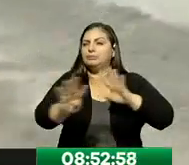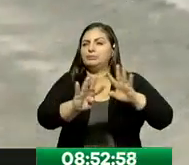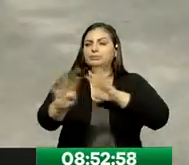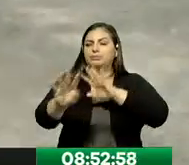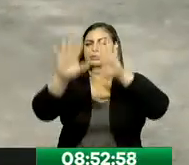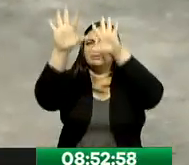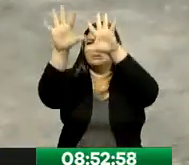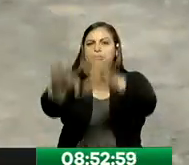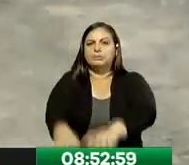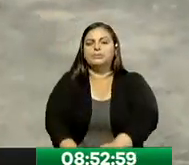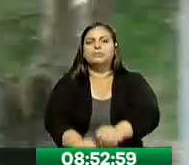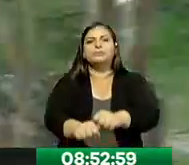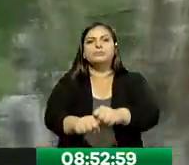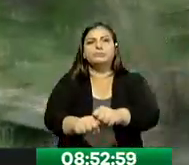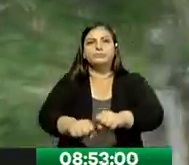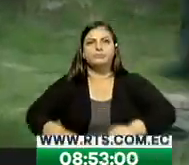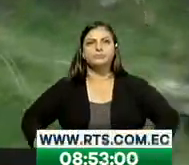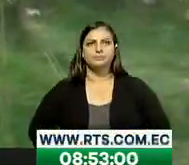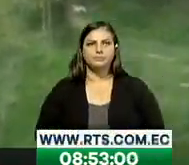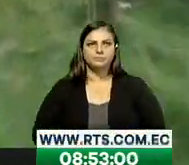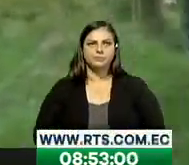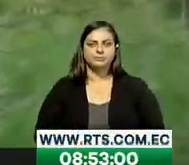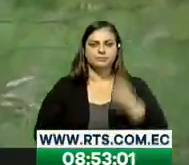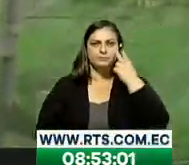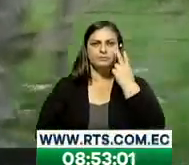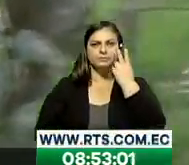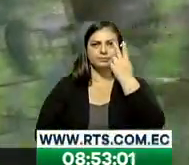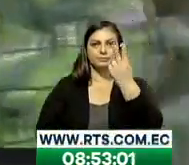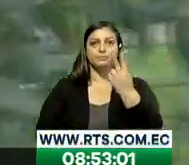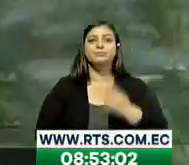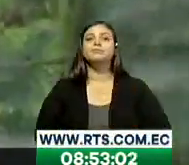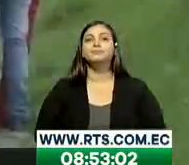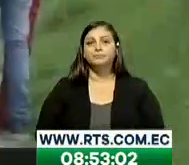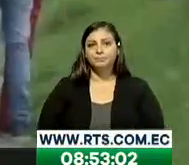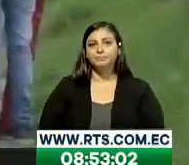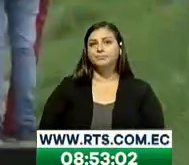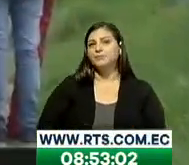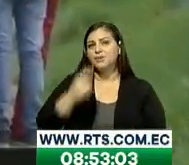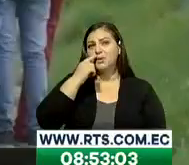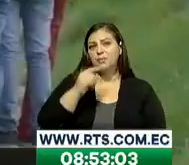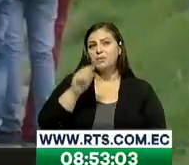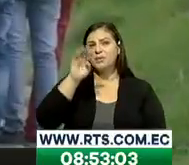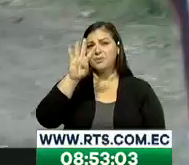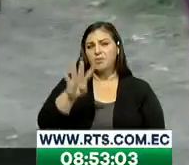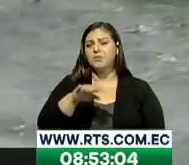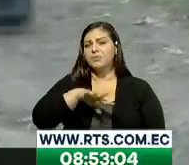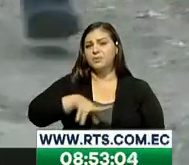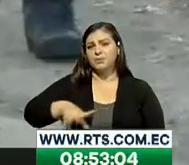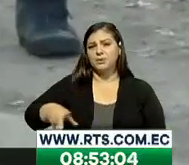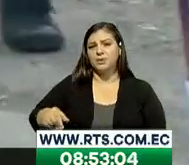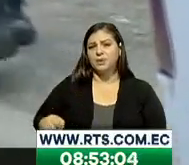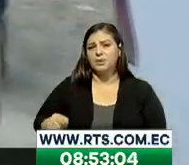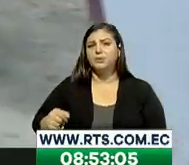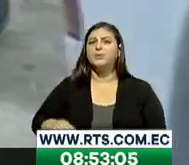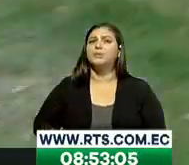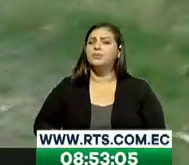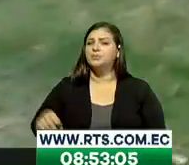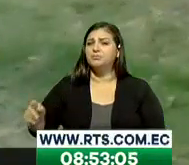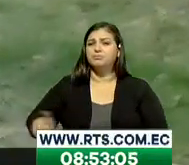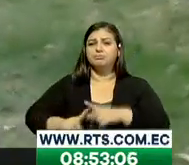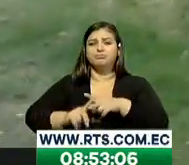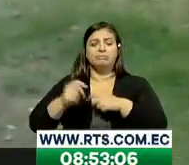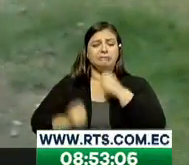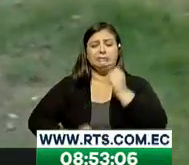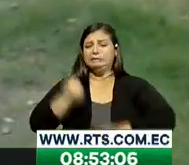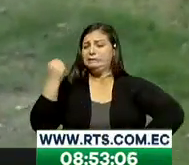Mientras la mayoría del pueblo del cruce de Monay perseguía a una banda delincuencial que azotaba casi toda la semana su sector, otro grupo de moradores habían procedido,